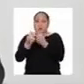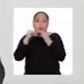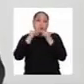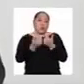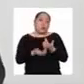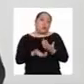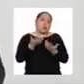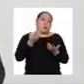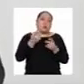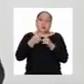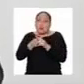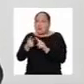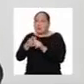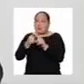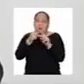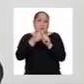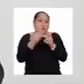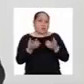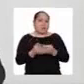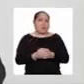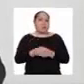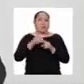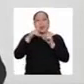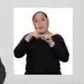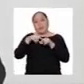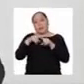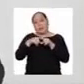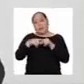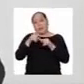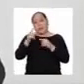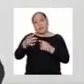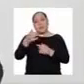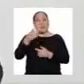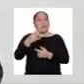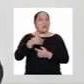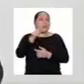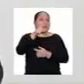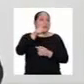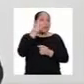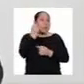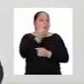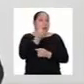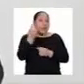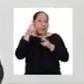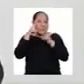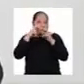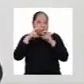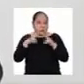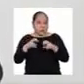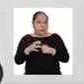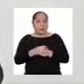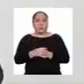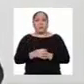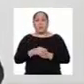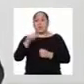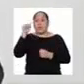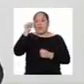pueden ser distintos según el criterio de cada investigador.